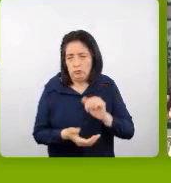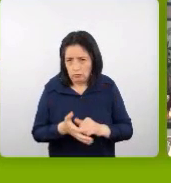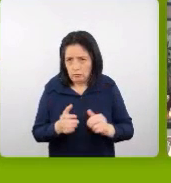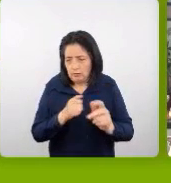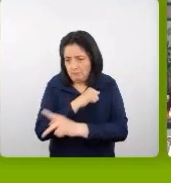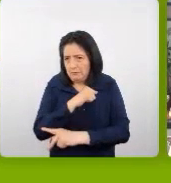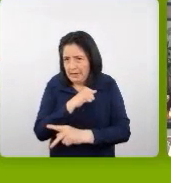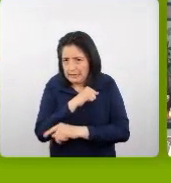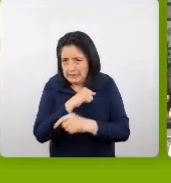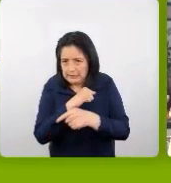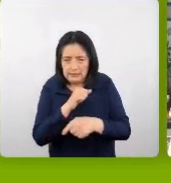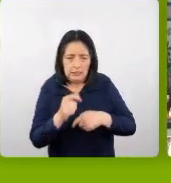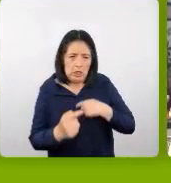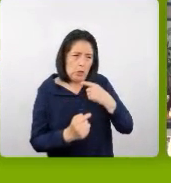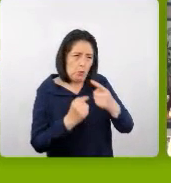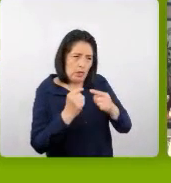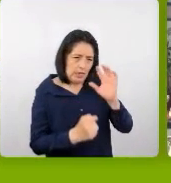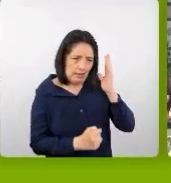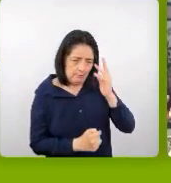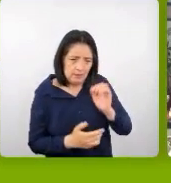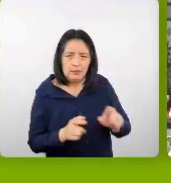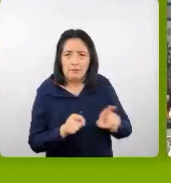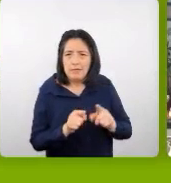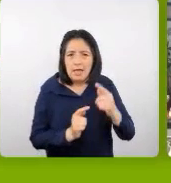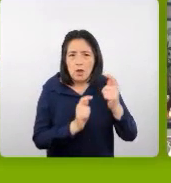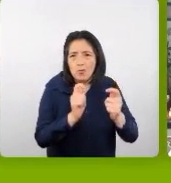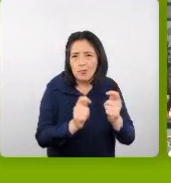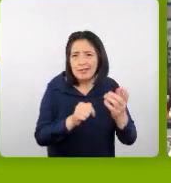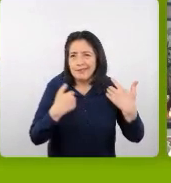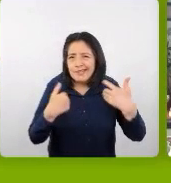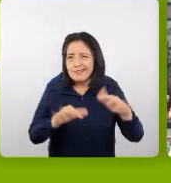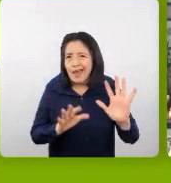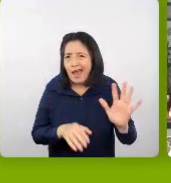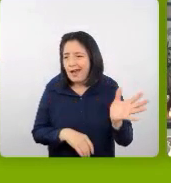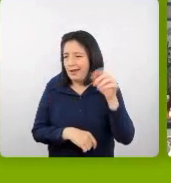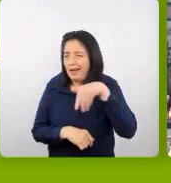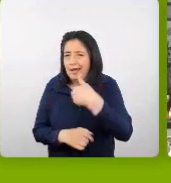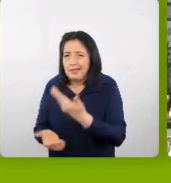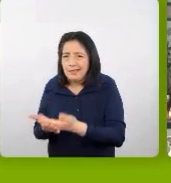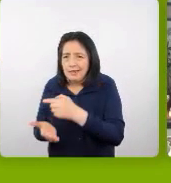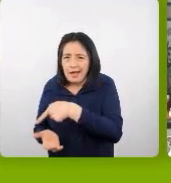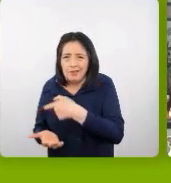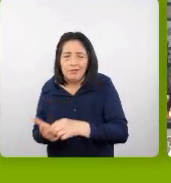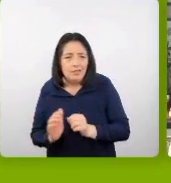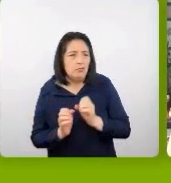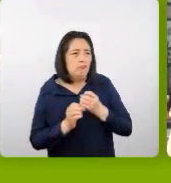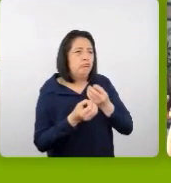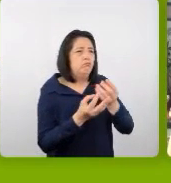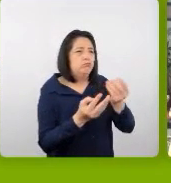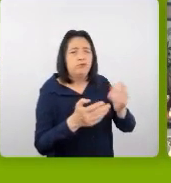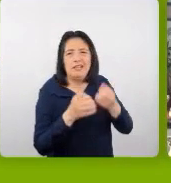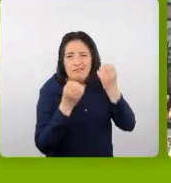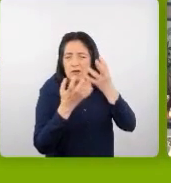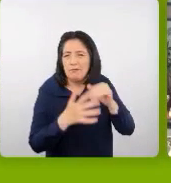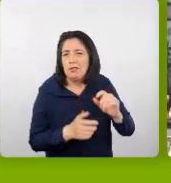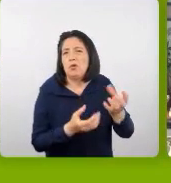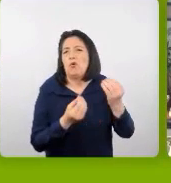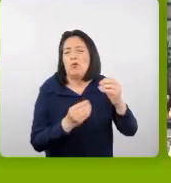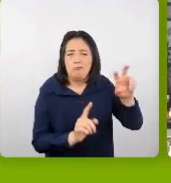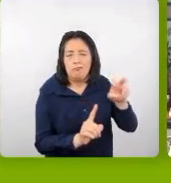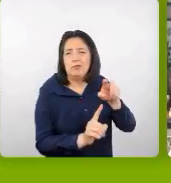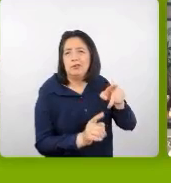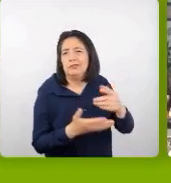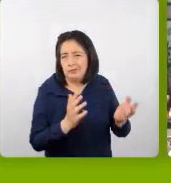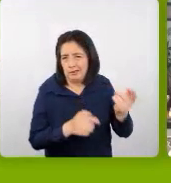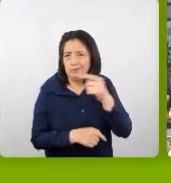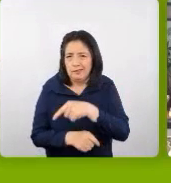que cuente la experiencia, sino también los turistas que han visitado nuestro país a compartirnos un poco más de información desde su punto de vista sobre el destino.